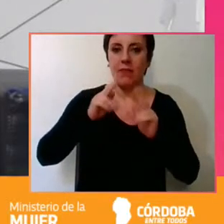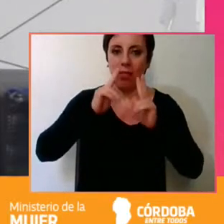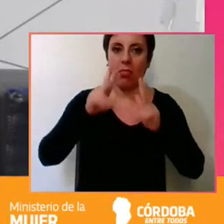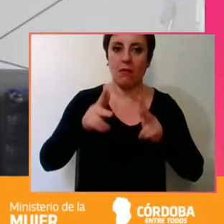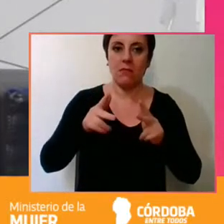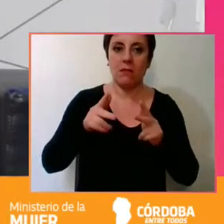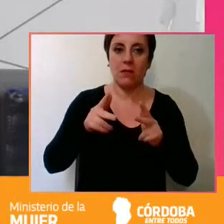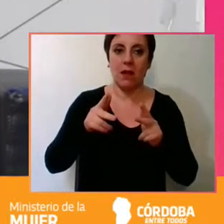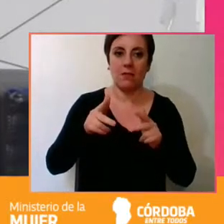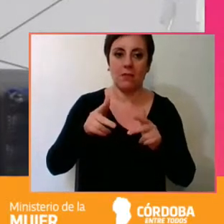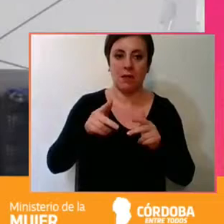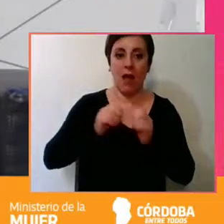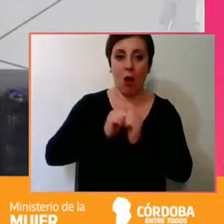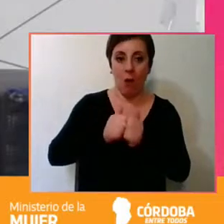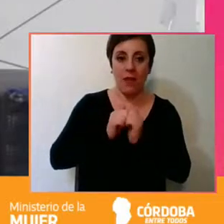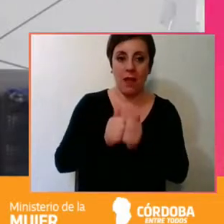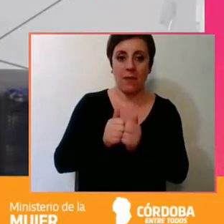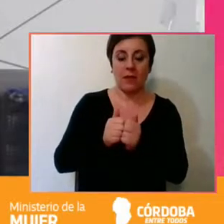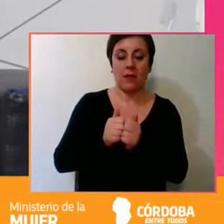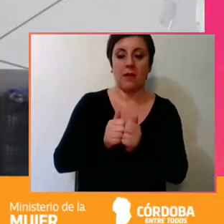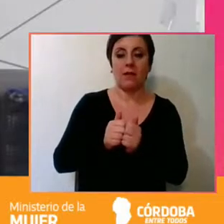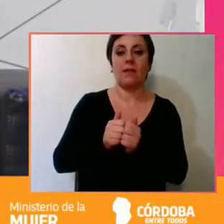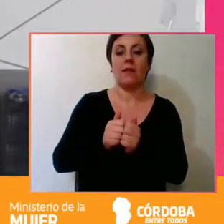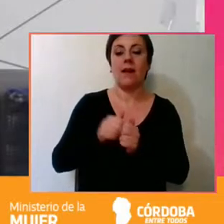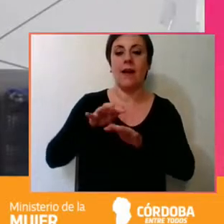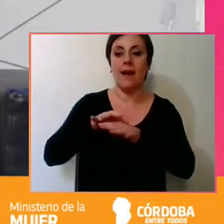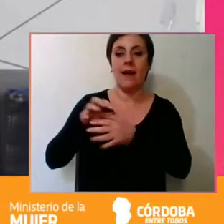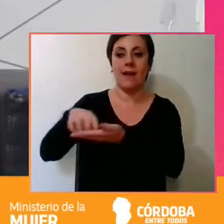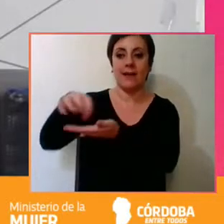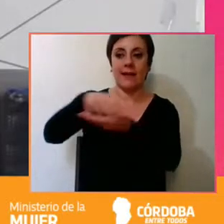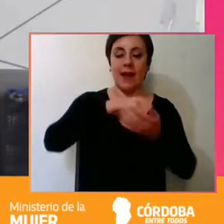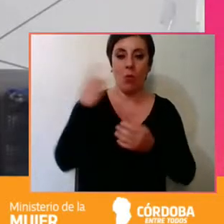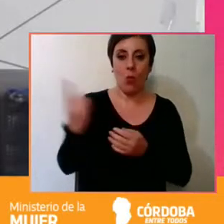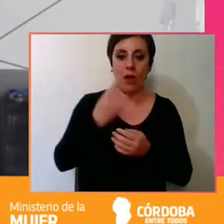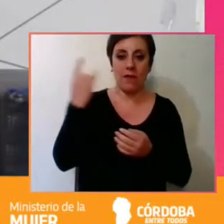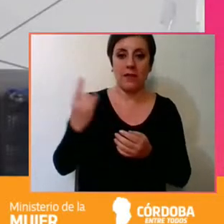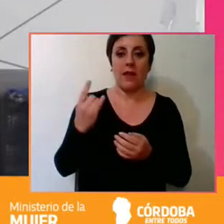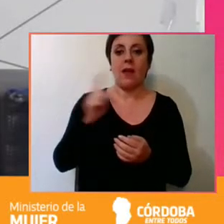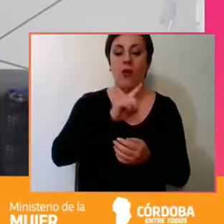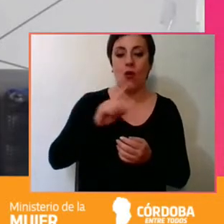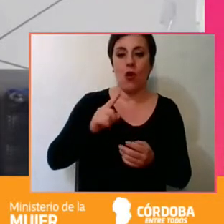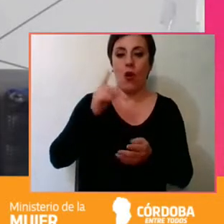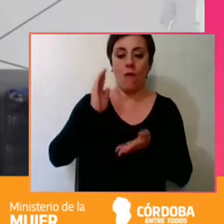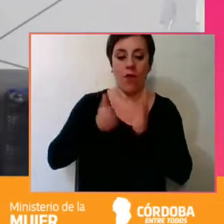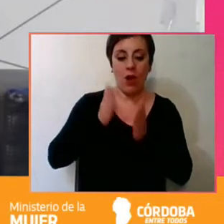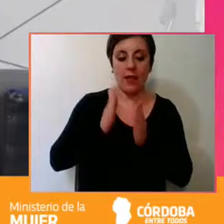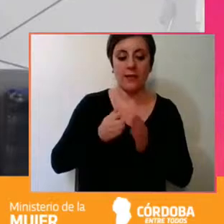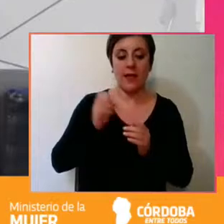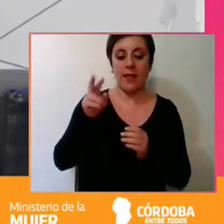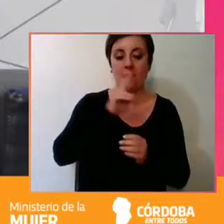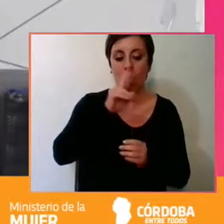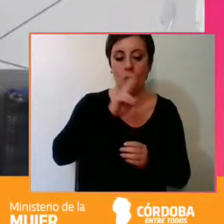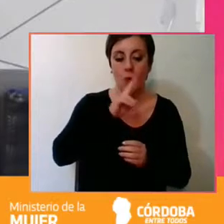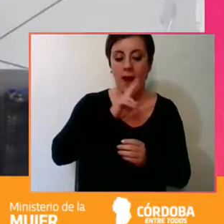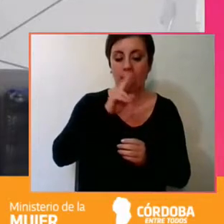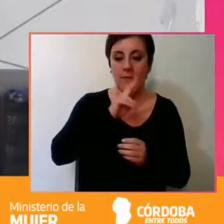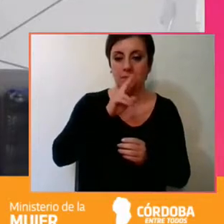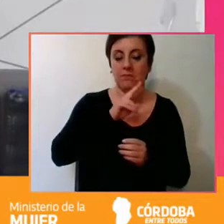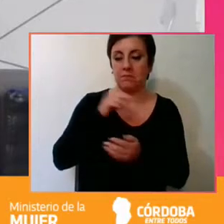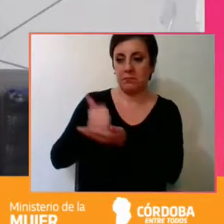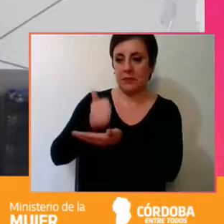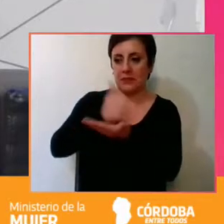el acompañamiento de la Red de Universidades por la No Violencia a la Mujer, donde participan todas las universidades públicas y privadas de